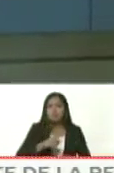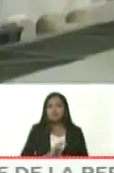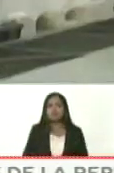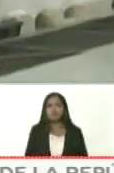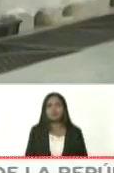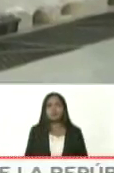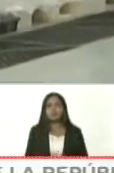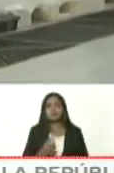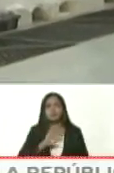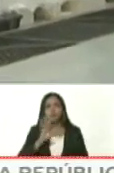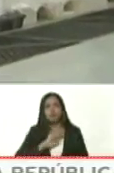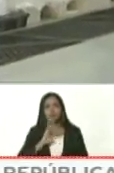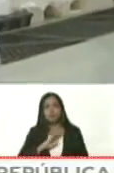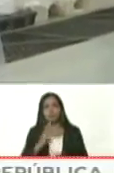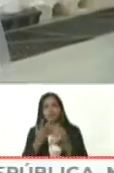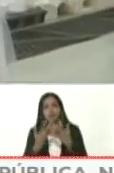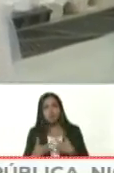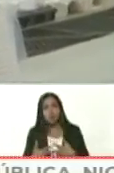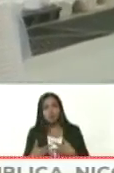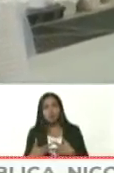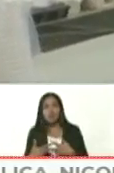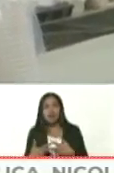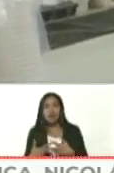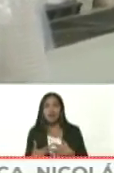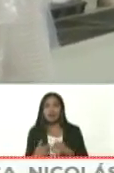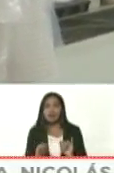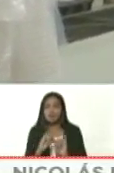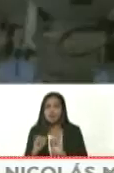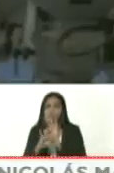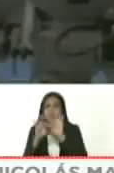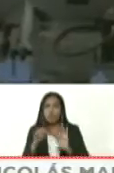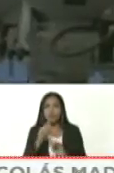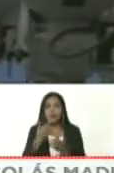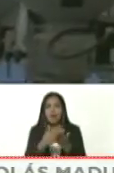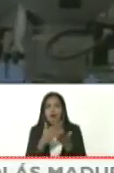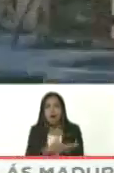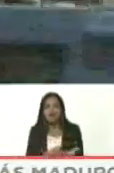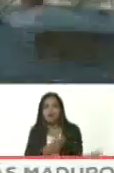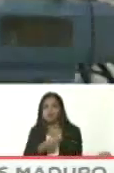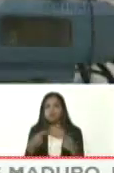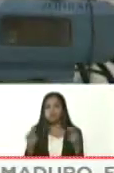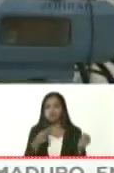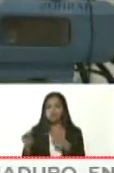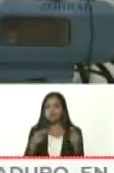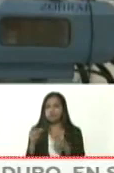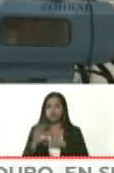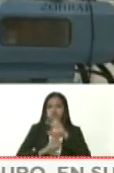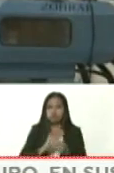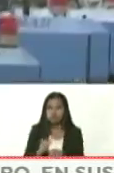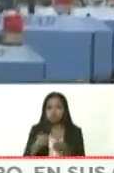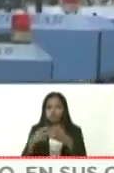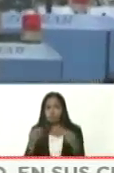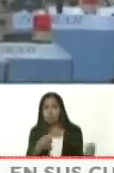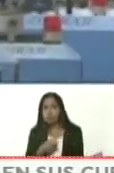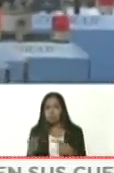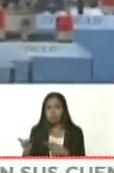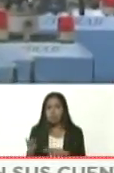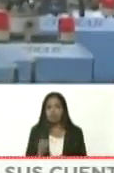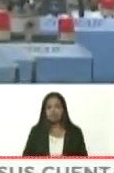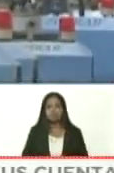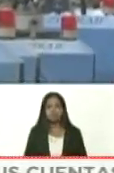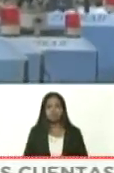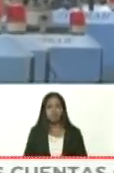Parte de esta industria, o mejor dicho, parte de estos insumos antes eran importados. A propósito